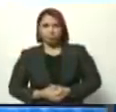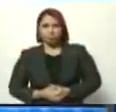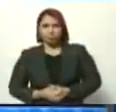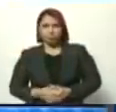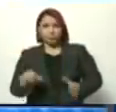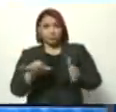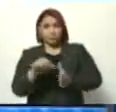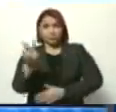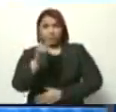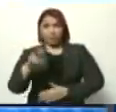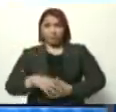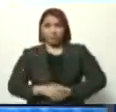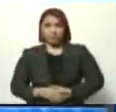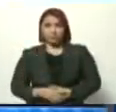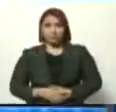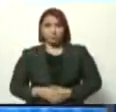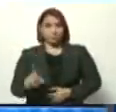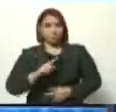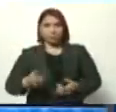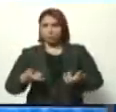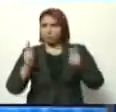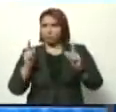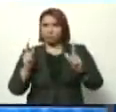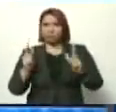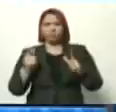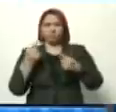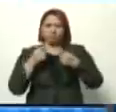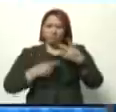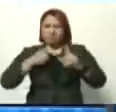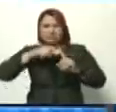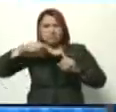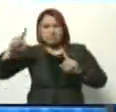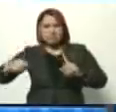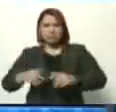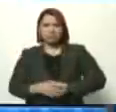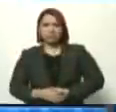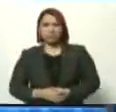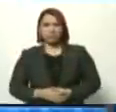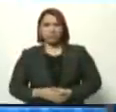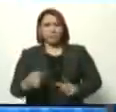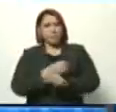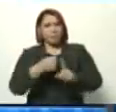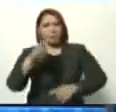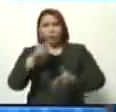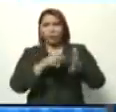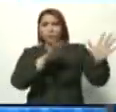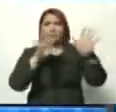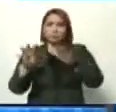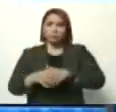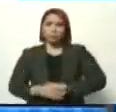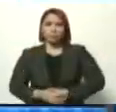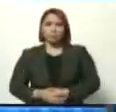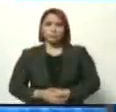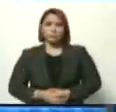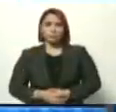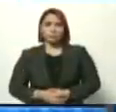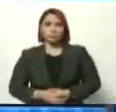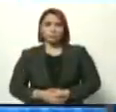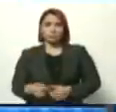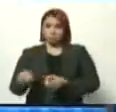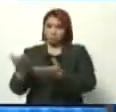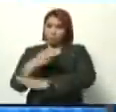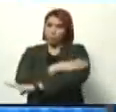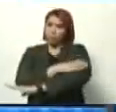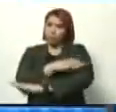donde a Venezuela no se le permiten piezas eléctricas. En el sabotaje del 2019, ellos